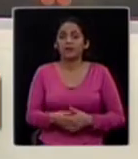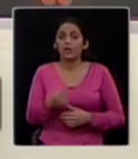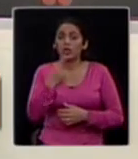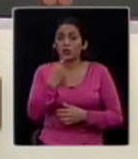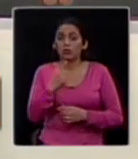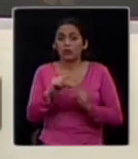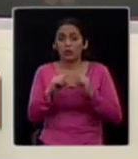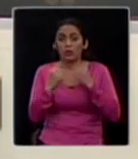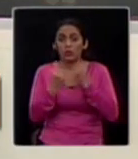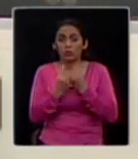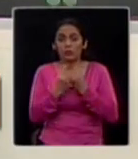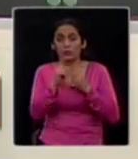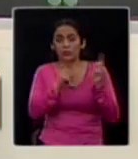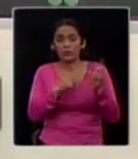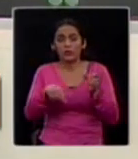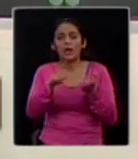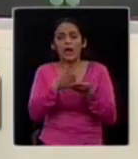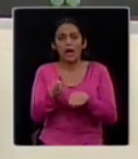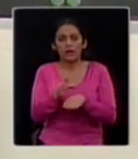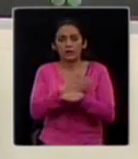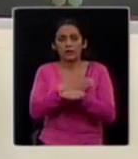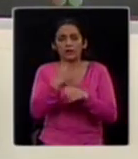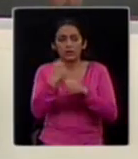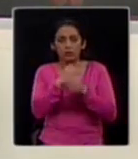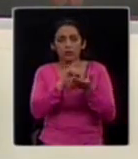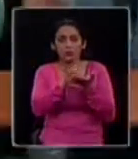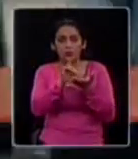querían obligarle a firmar la renuncia.